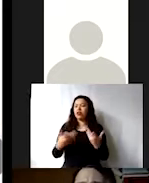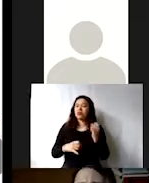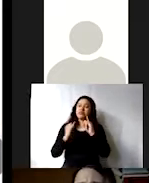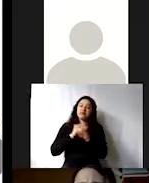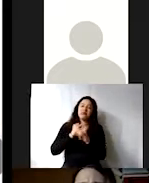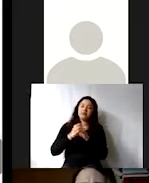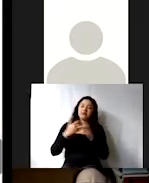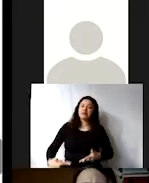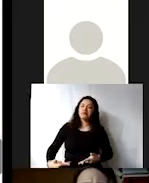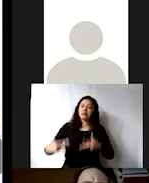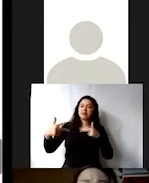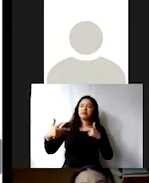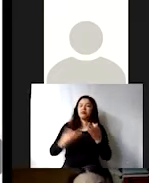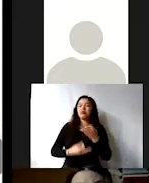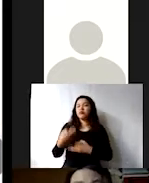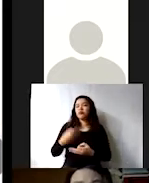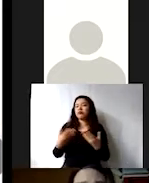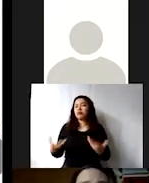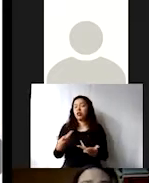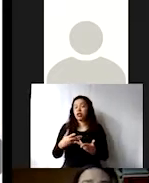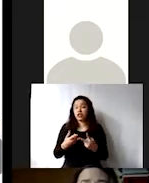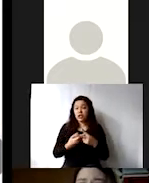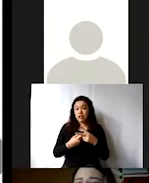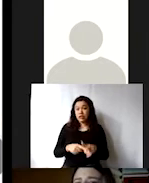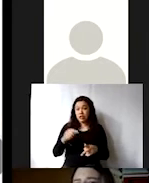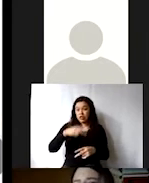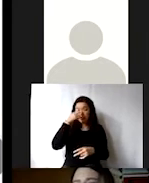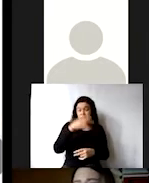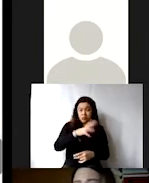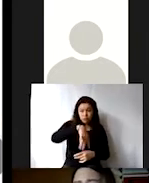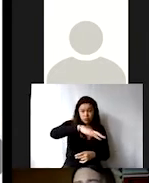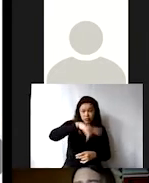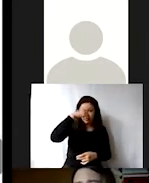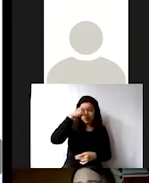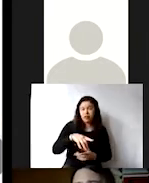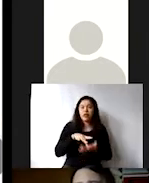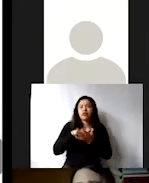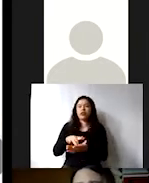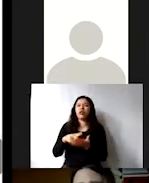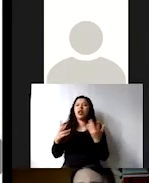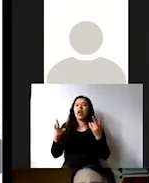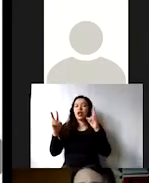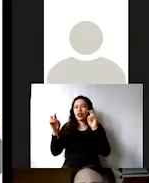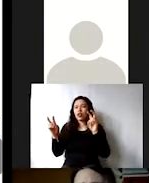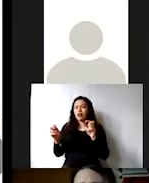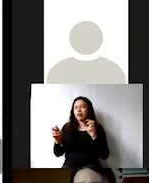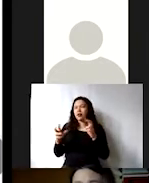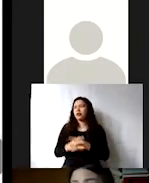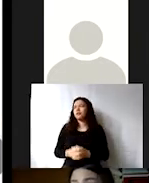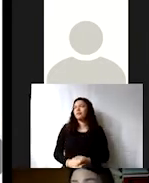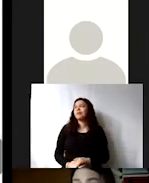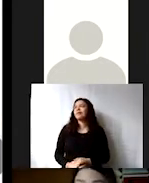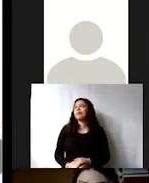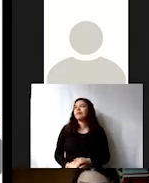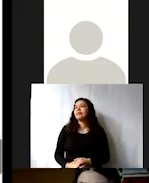ahorita apoyando iniciativas y estaban buscando iniciativas en México que ayudaran, por ejemplo, a temas de limpiezas